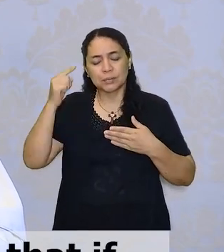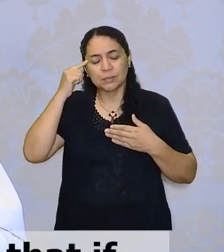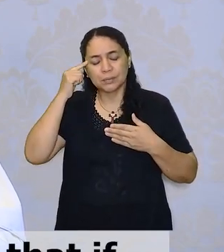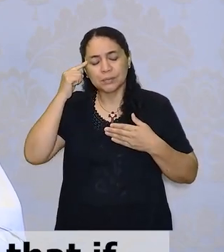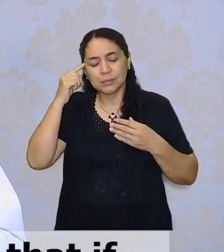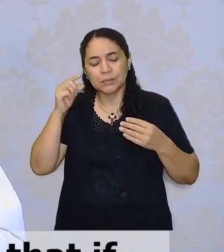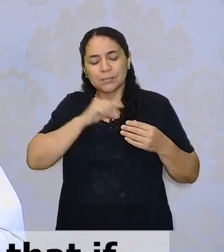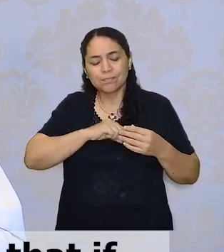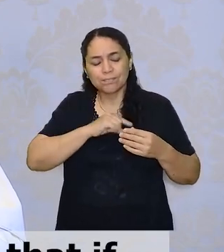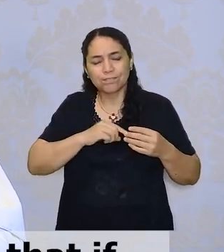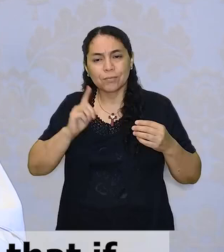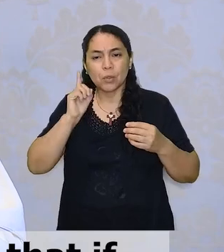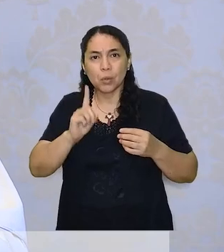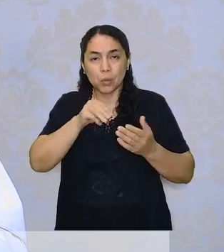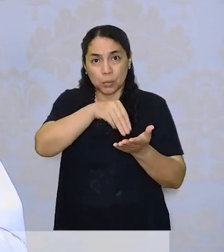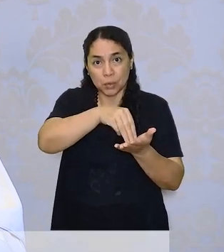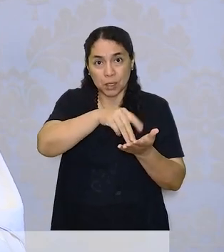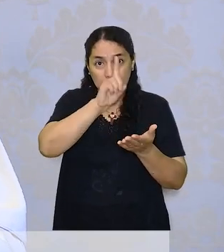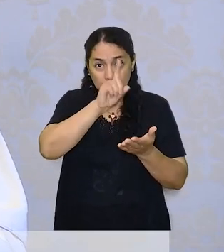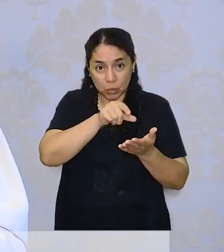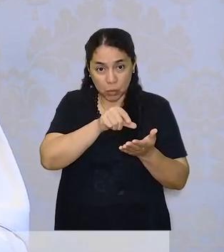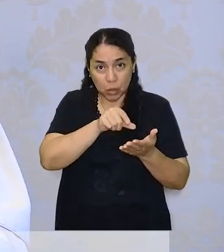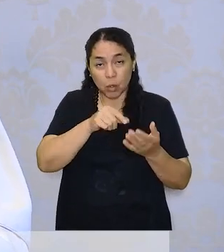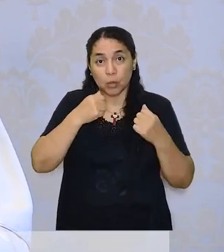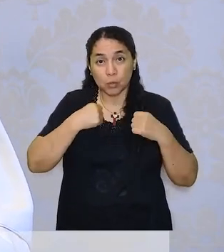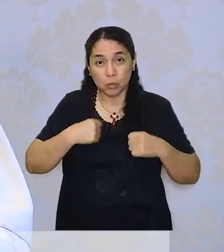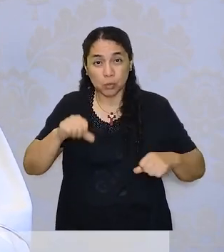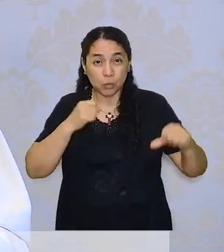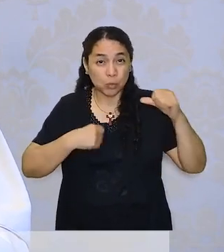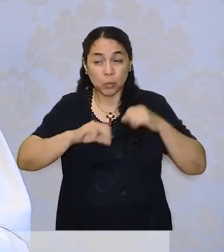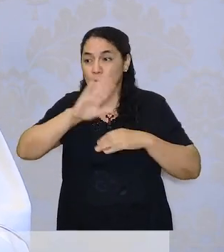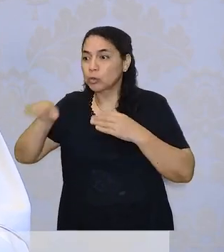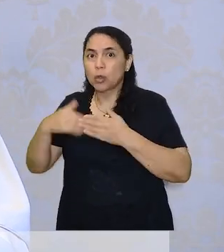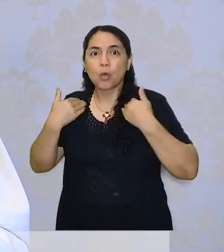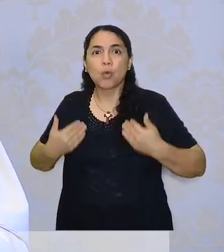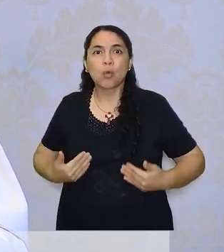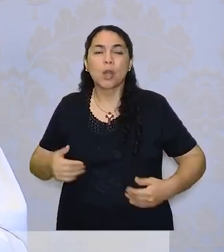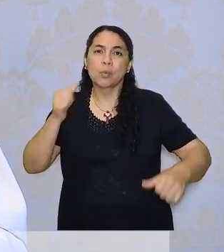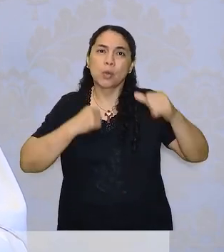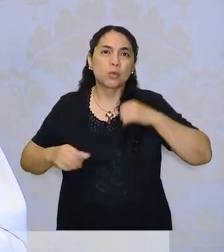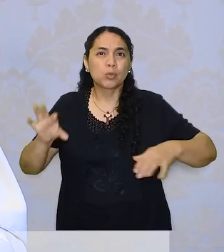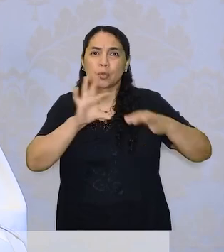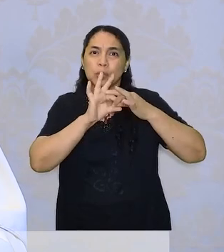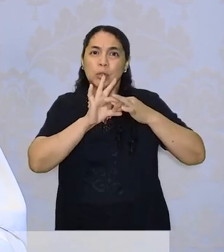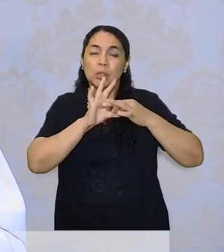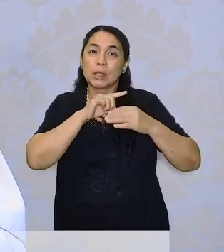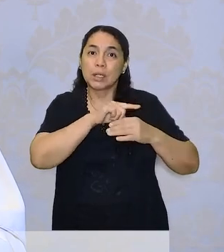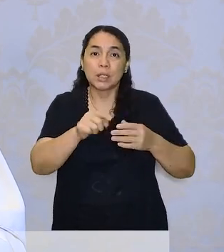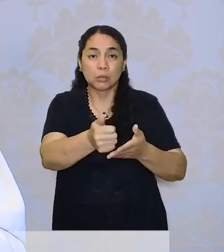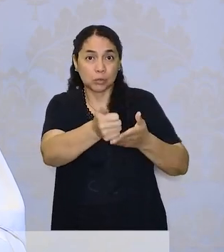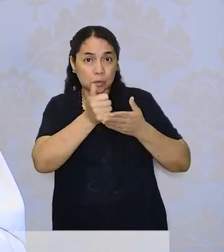son los que nos hacen más conscientes de que si un miembro sufre, todo el cuerpo sufre con